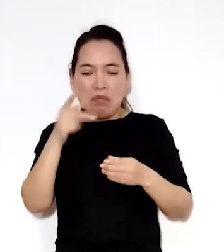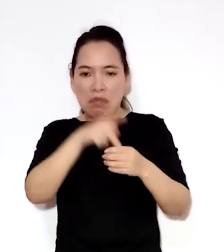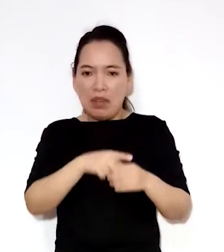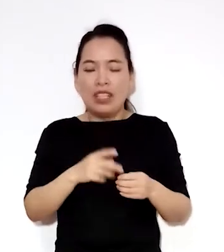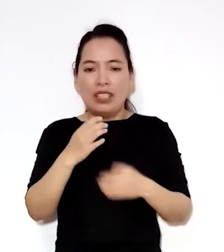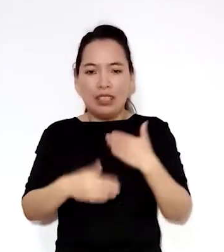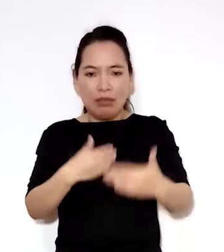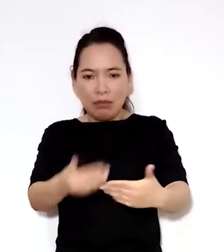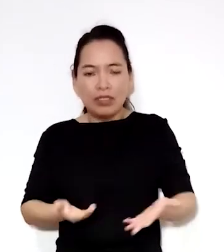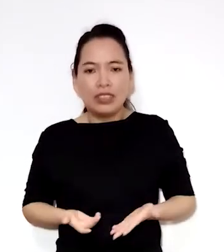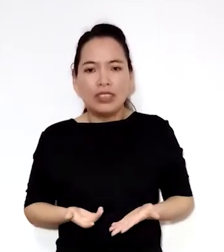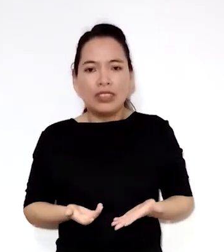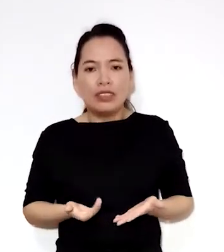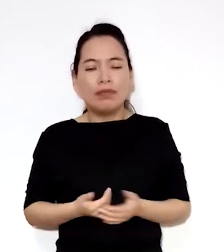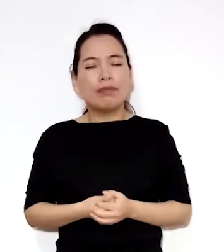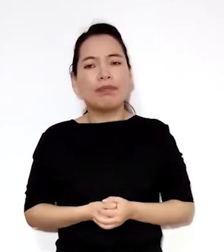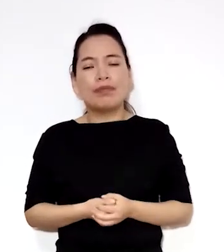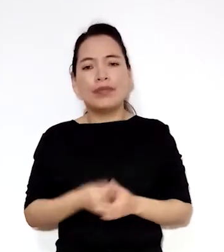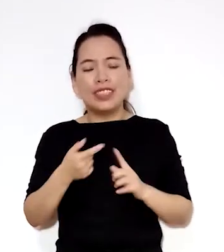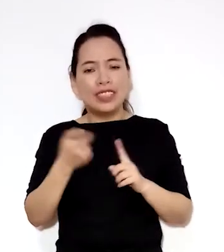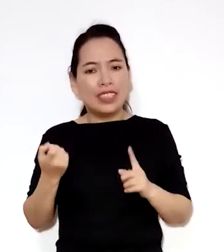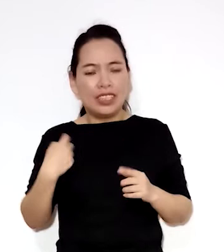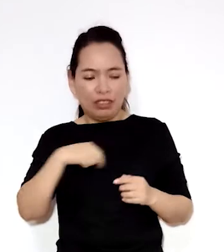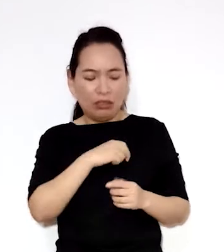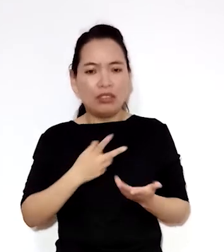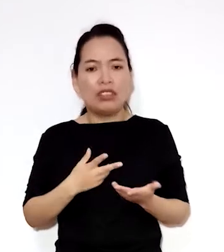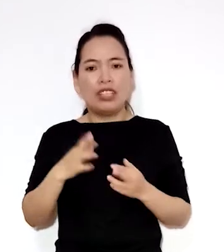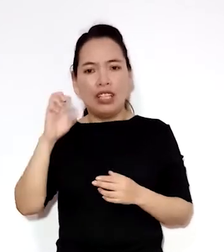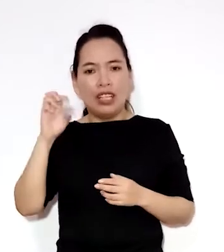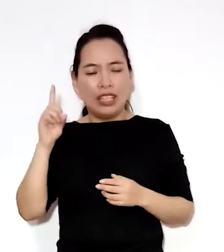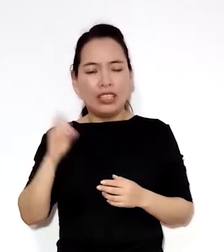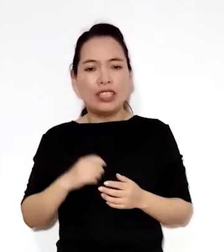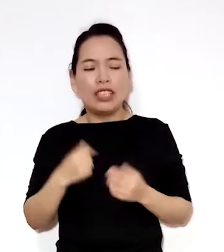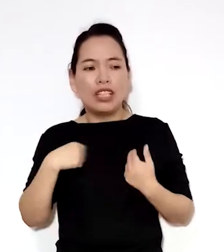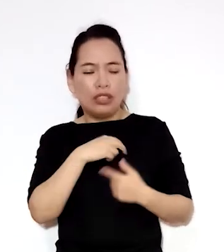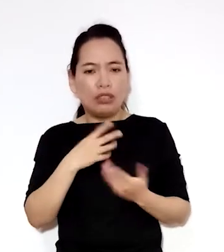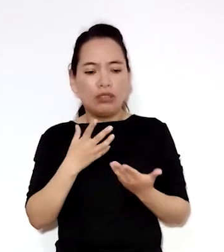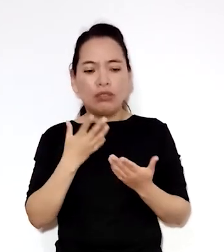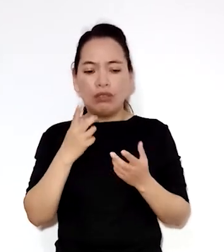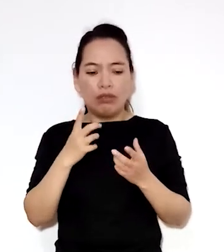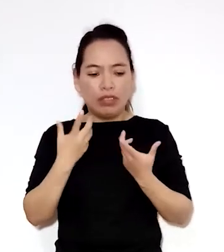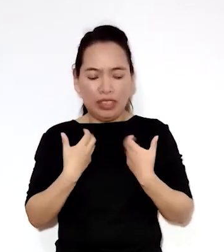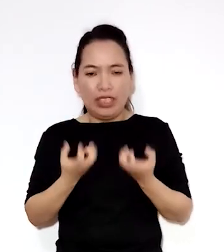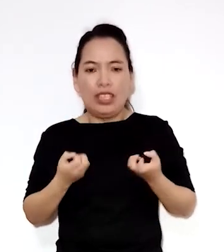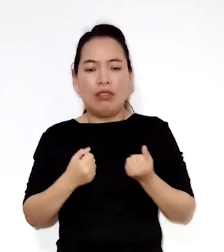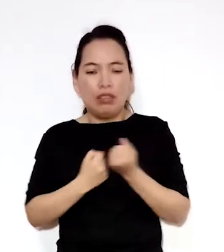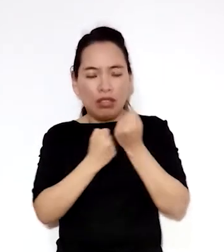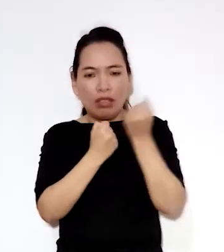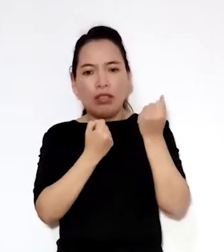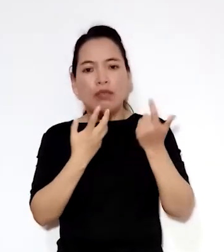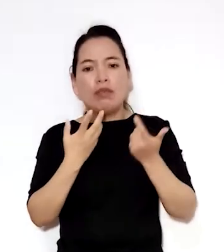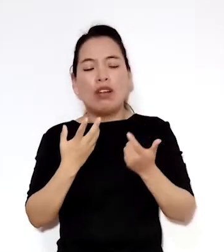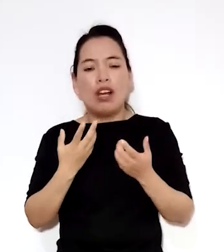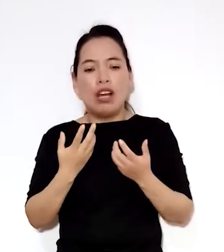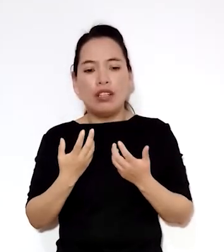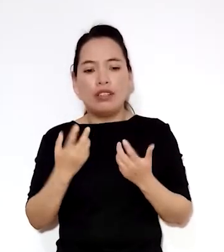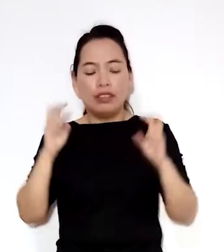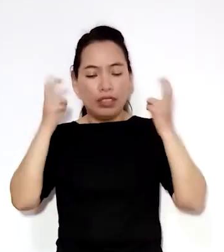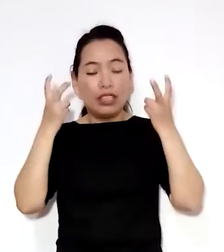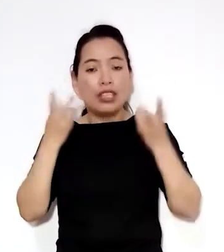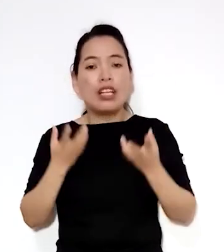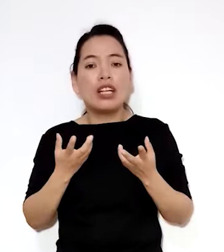Desde RINE intentamos contribuir, por ejemplo, en el tema